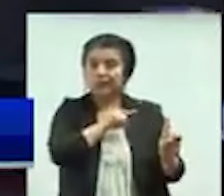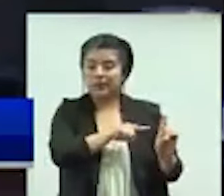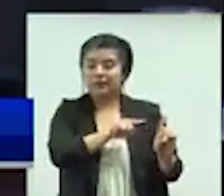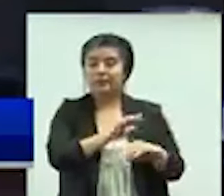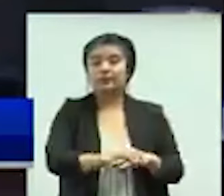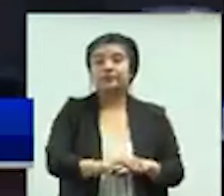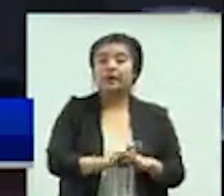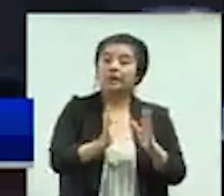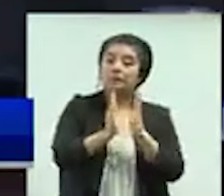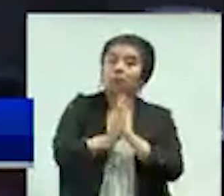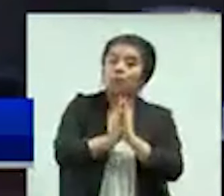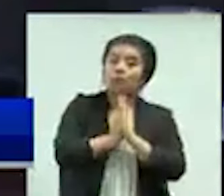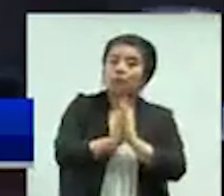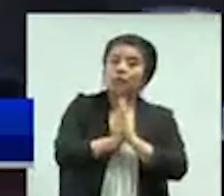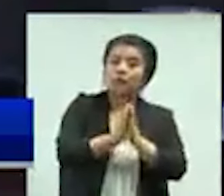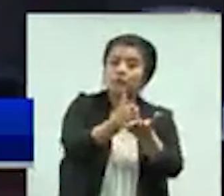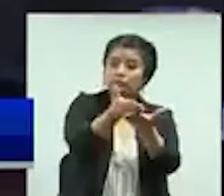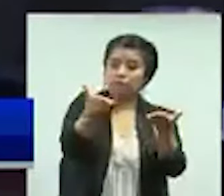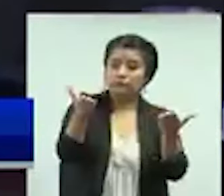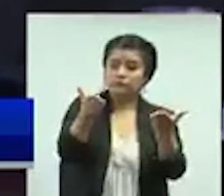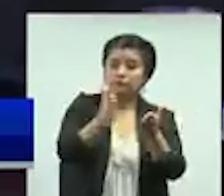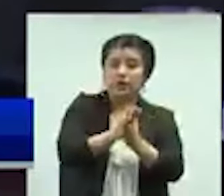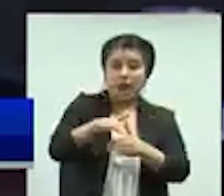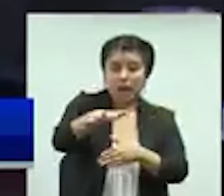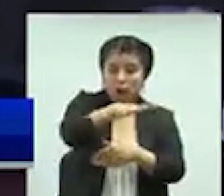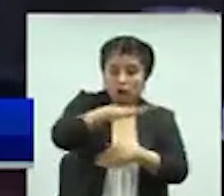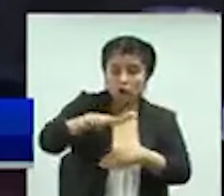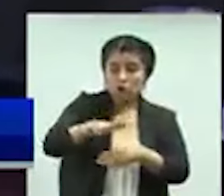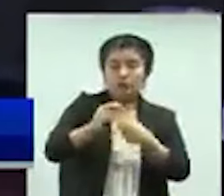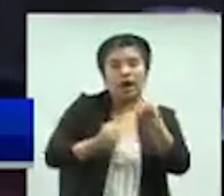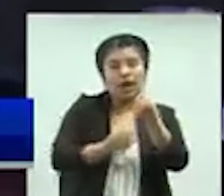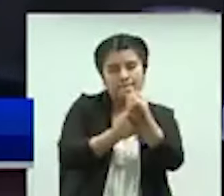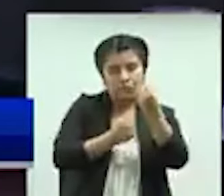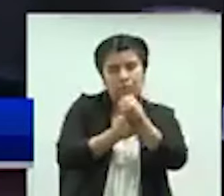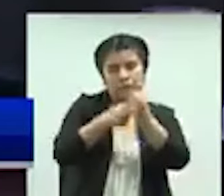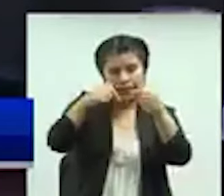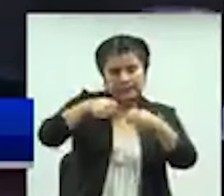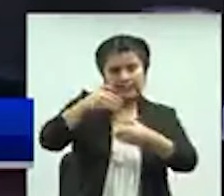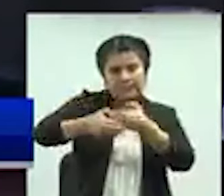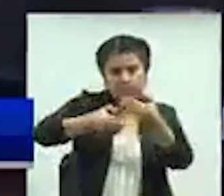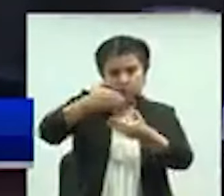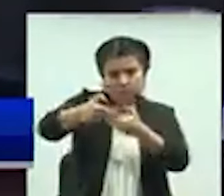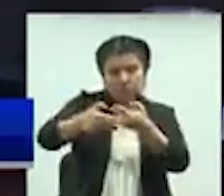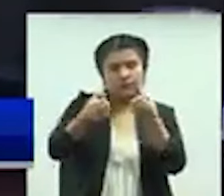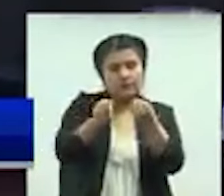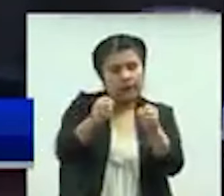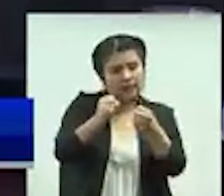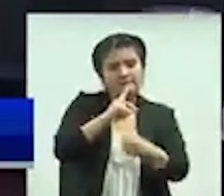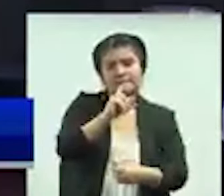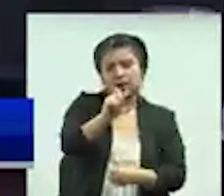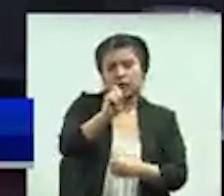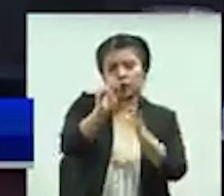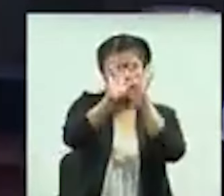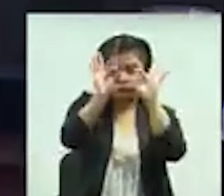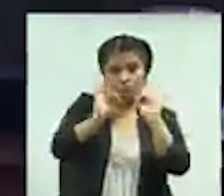por favor, todos apoyemos que este proceso se desarrolle de la mejor manera.